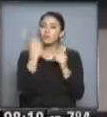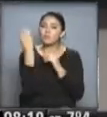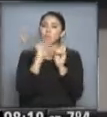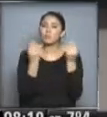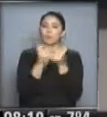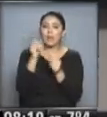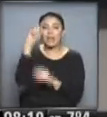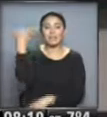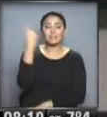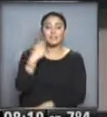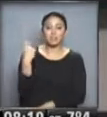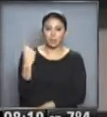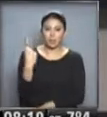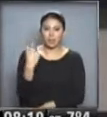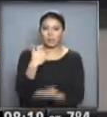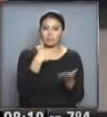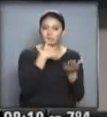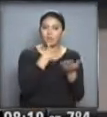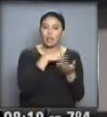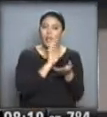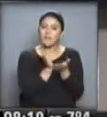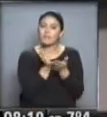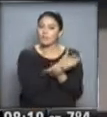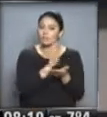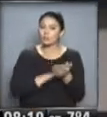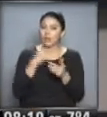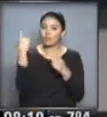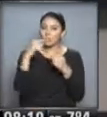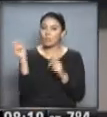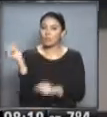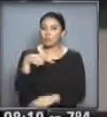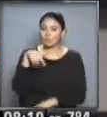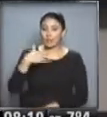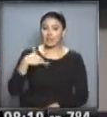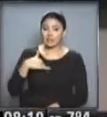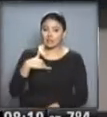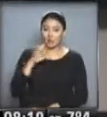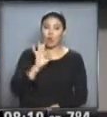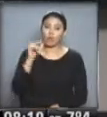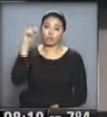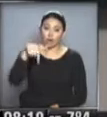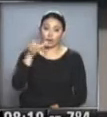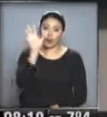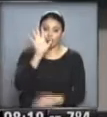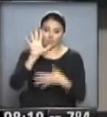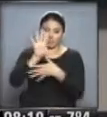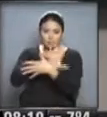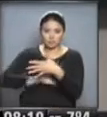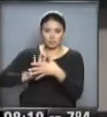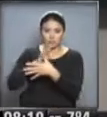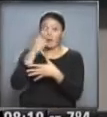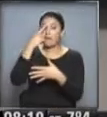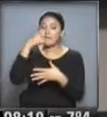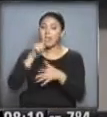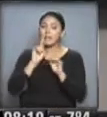que dejan de lado las características específicas de nuestro país o en este caso de la región por